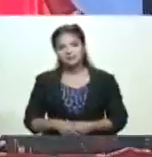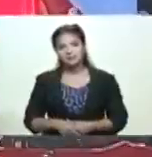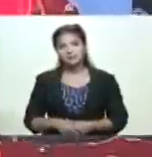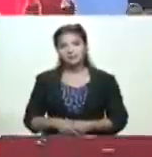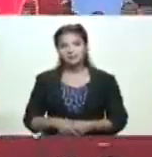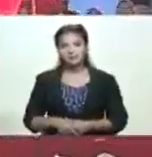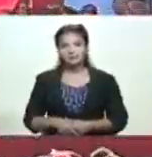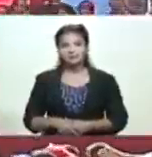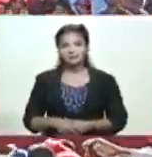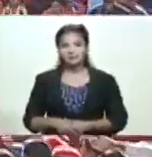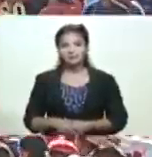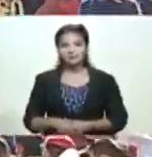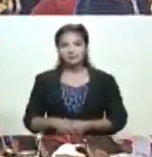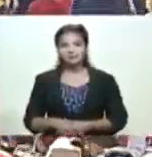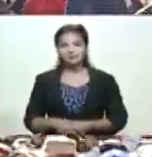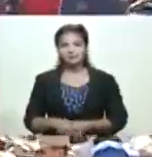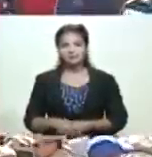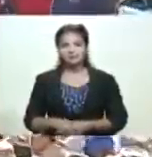Gracias, mundo.